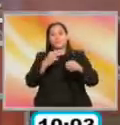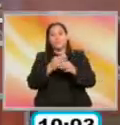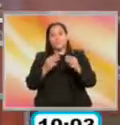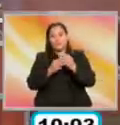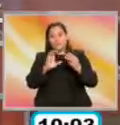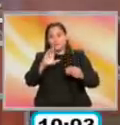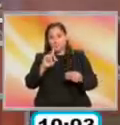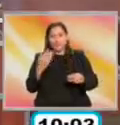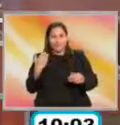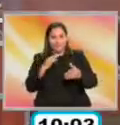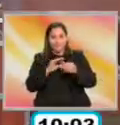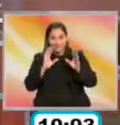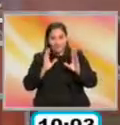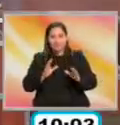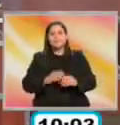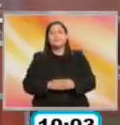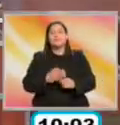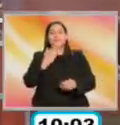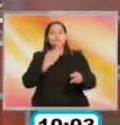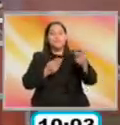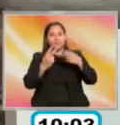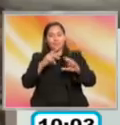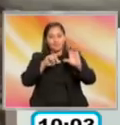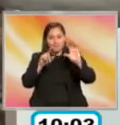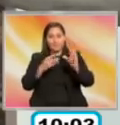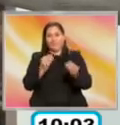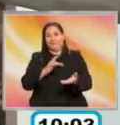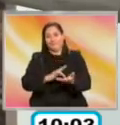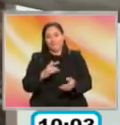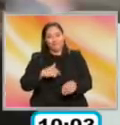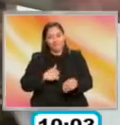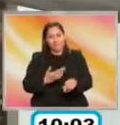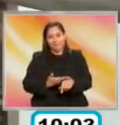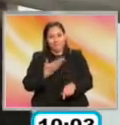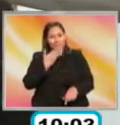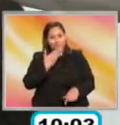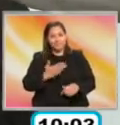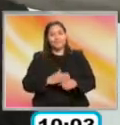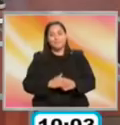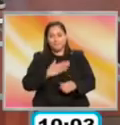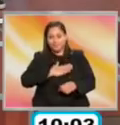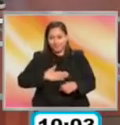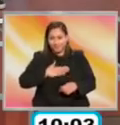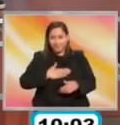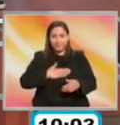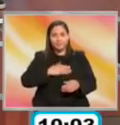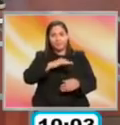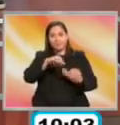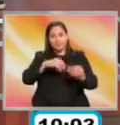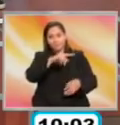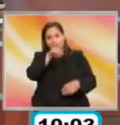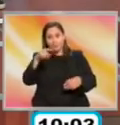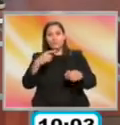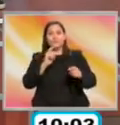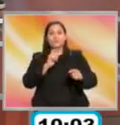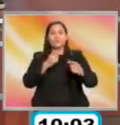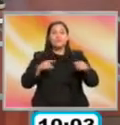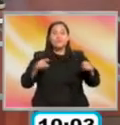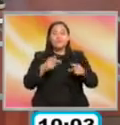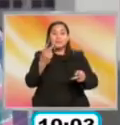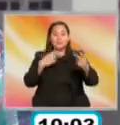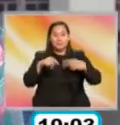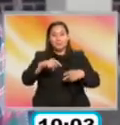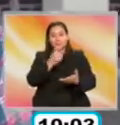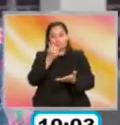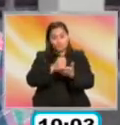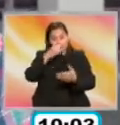discográfico, como bien lo mencioné. ¿Cómo estás? Bienvenida a tus ciudades. Muchas gracias, estoy muy bien, estamos muy bien. Es un placer tenerlos a todos, a tus músicos, que vengas aquí